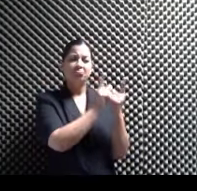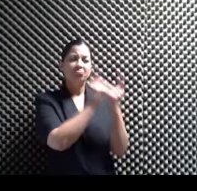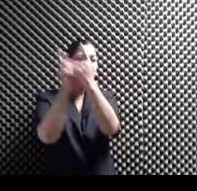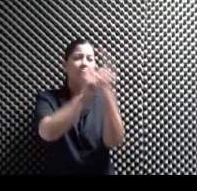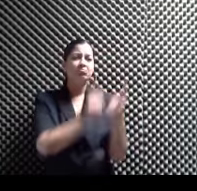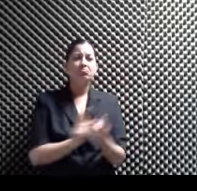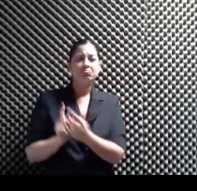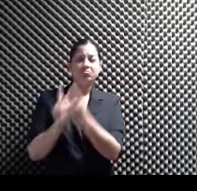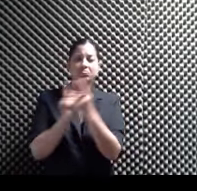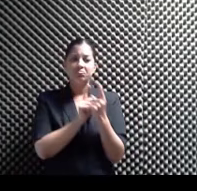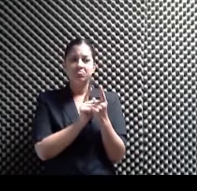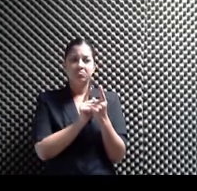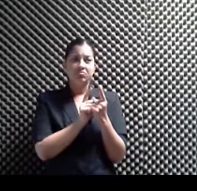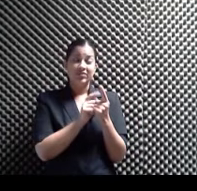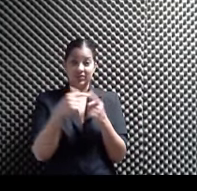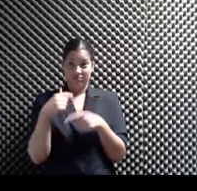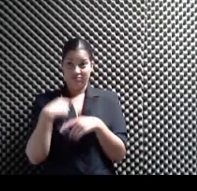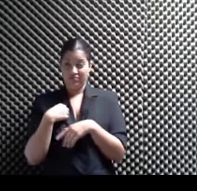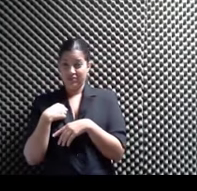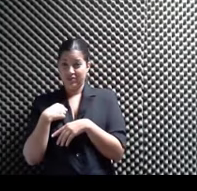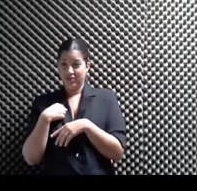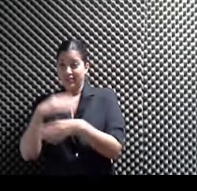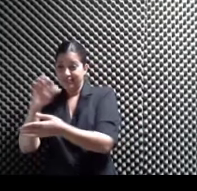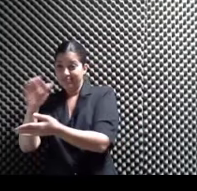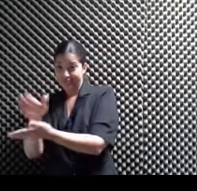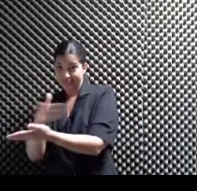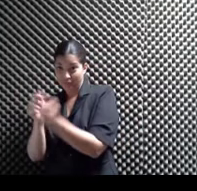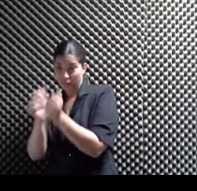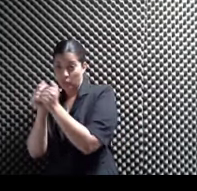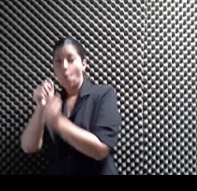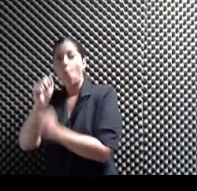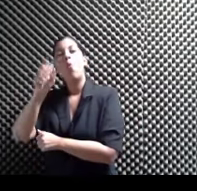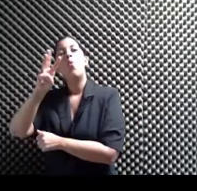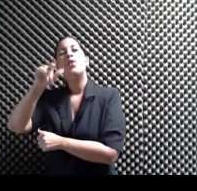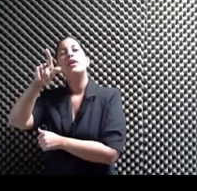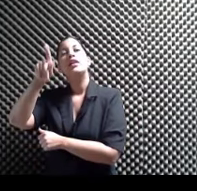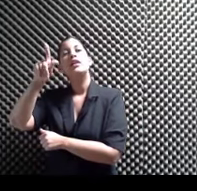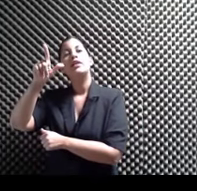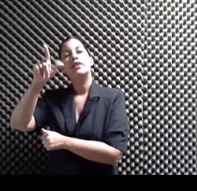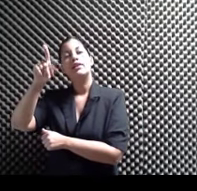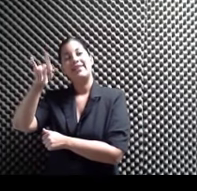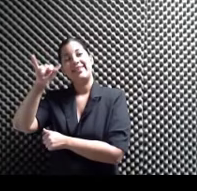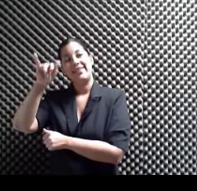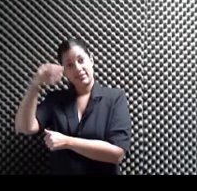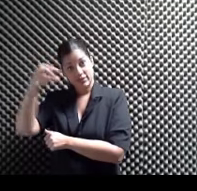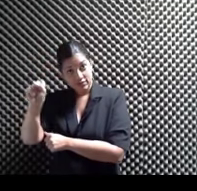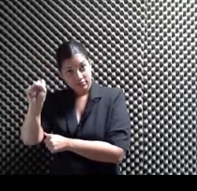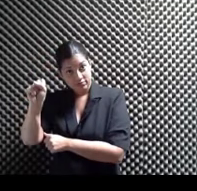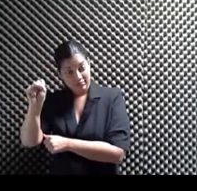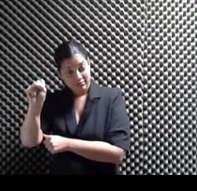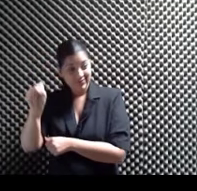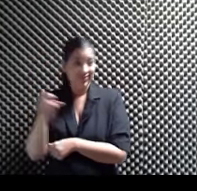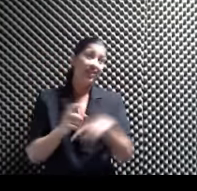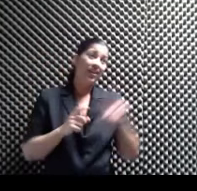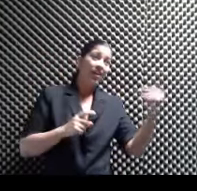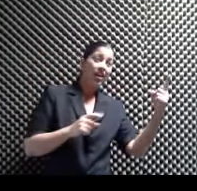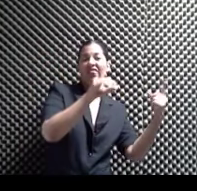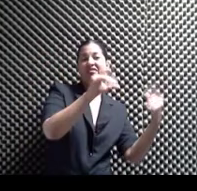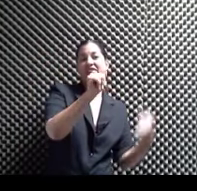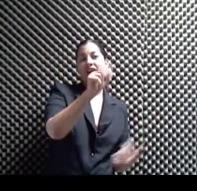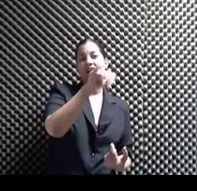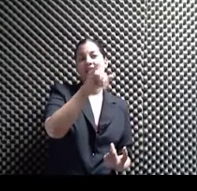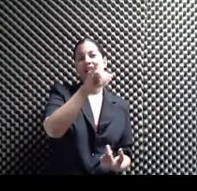Para tocar con Wilkin En los no veintitantos Y de momento Pues yo dejé De tocar con Wilkin Él empezó A dirigir La Dani Rivera Él me llamó Para